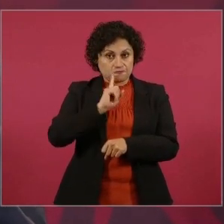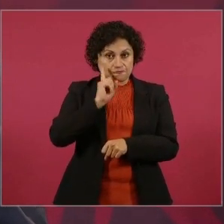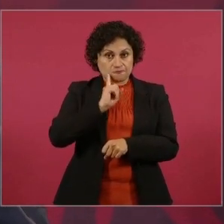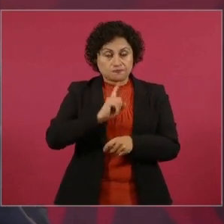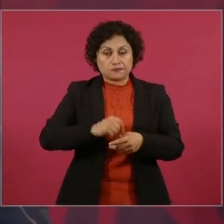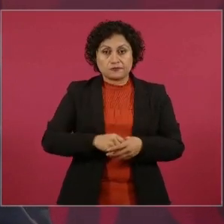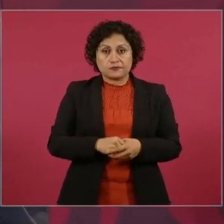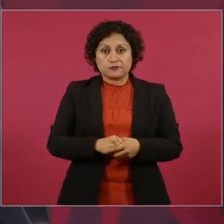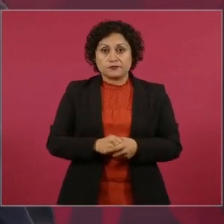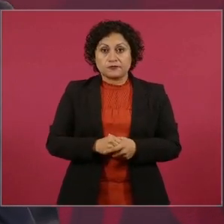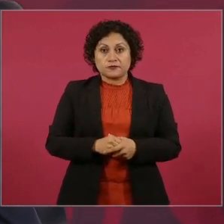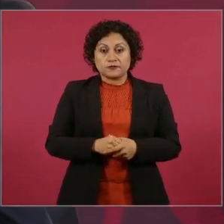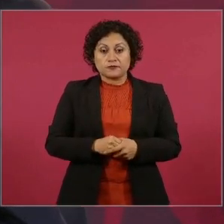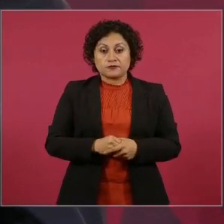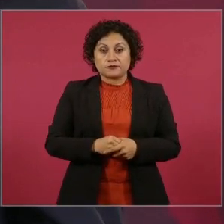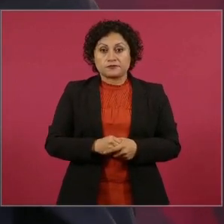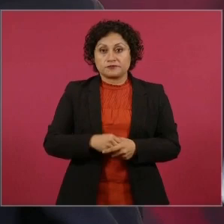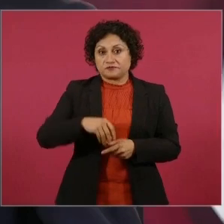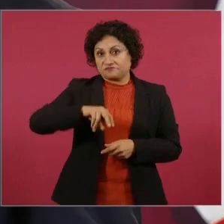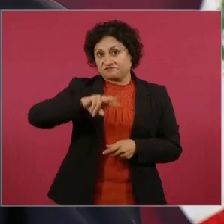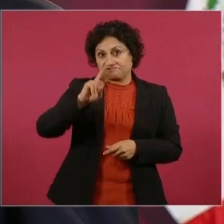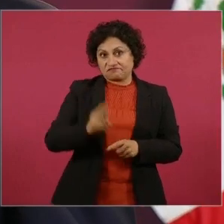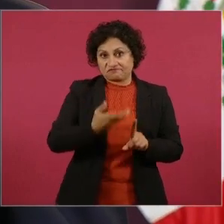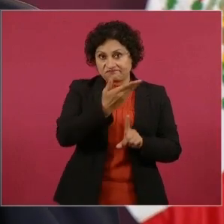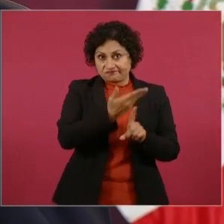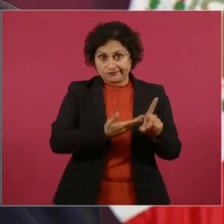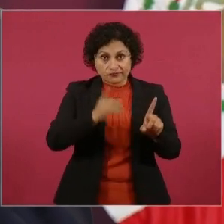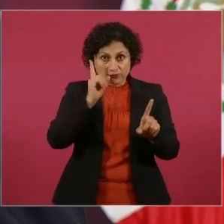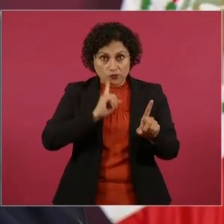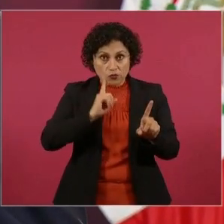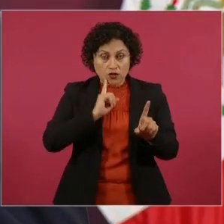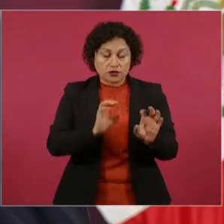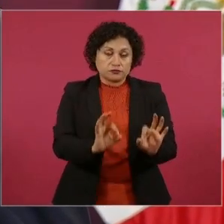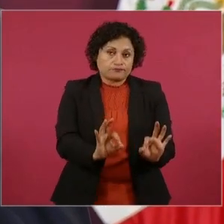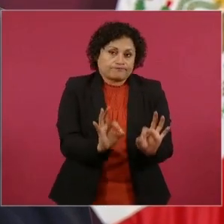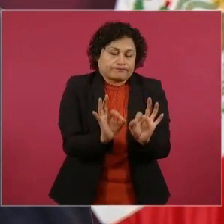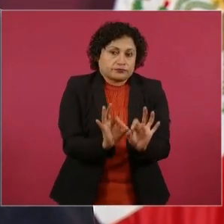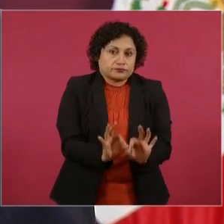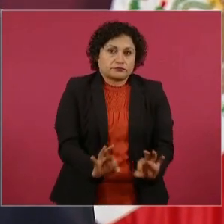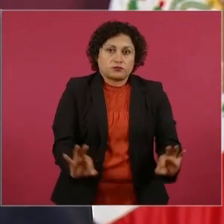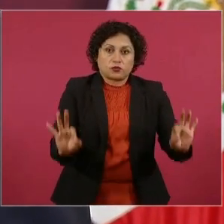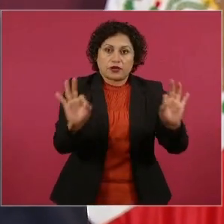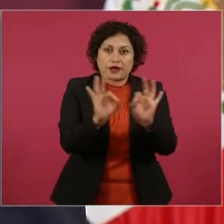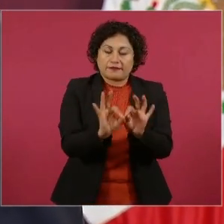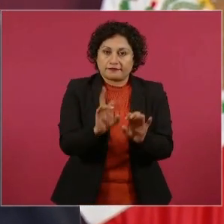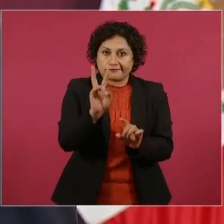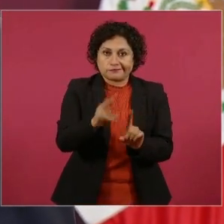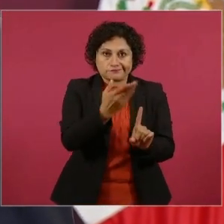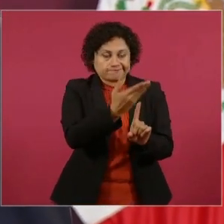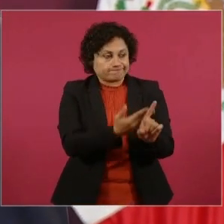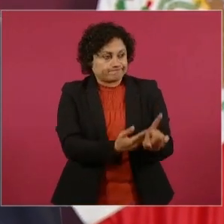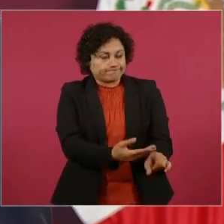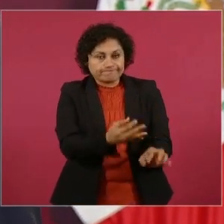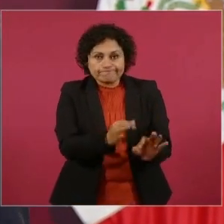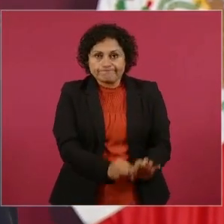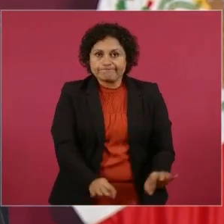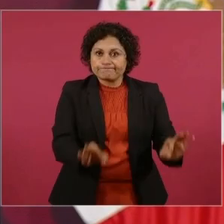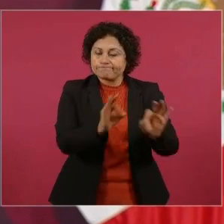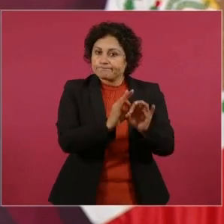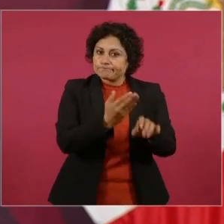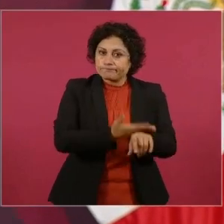Unidos una señora con mucho prestigio y muy importante como